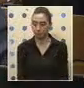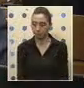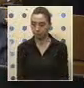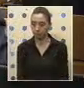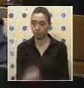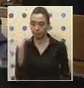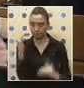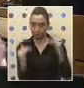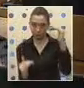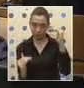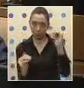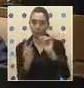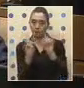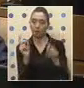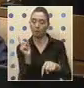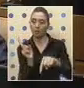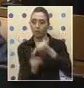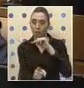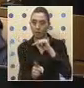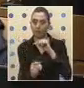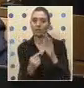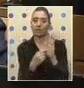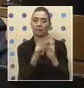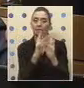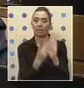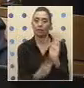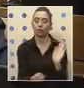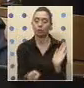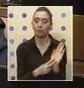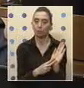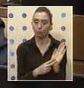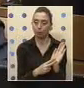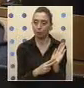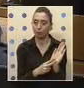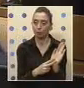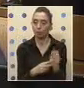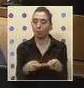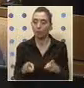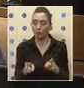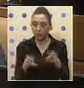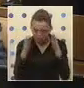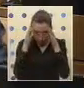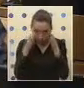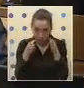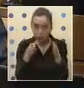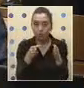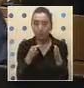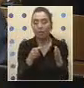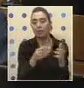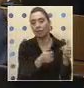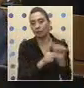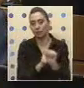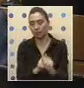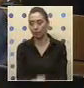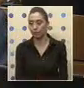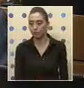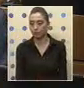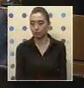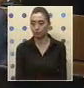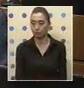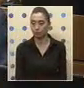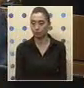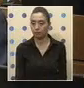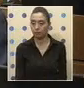es una tarea que tenemos que combatir, y esta reforma tributaria permite abordar ese desafío. Aquí se